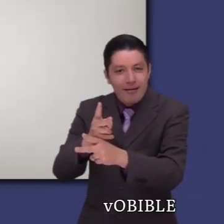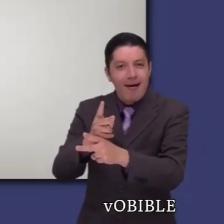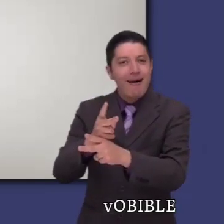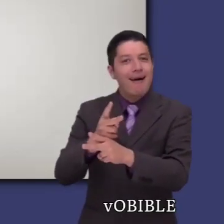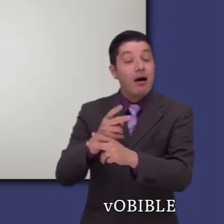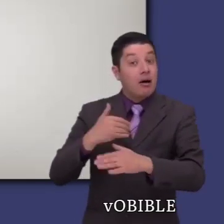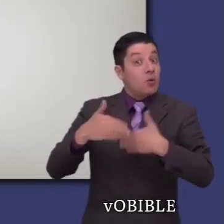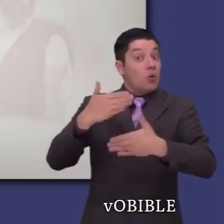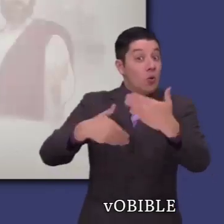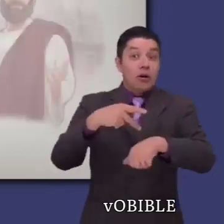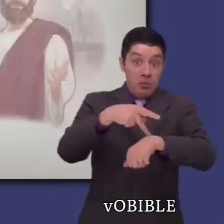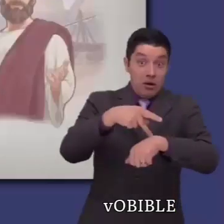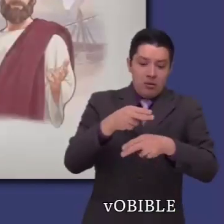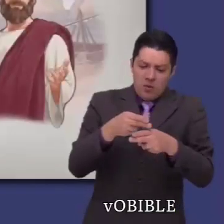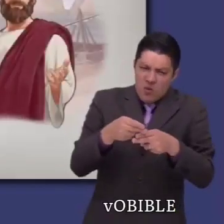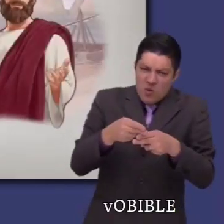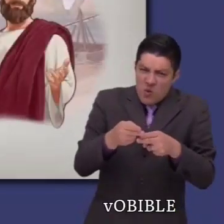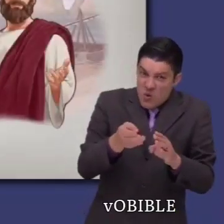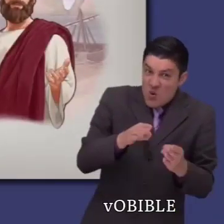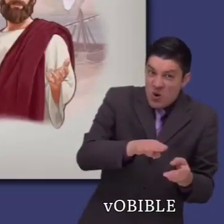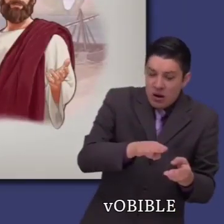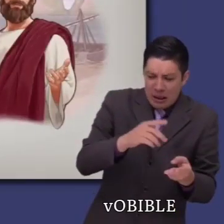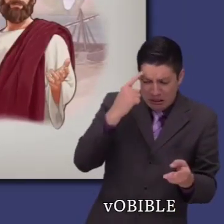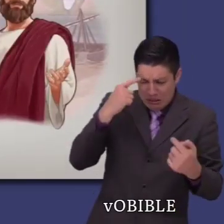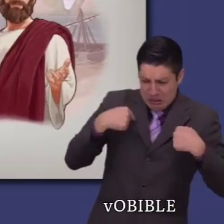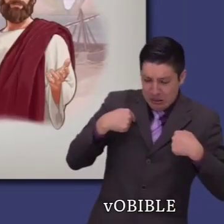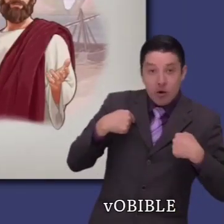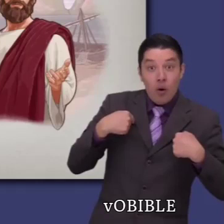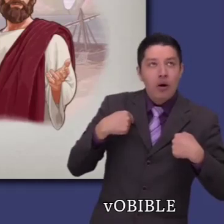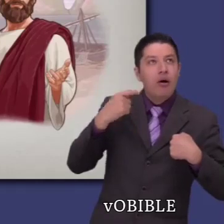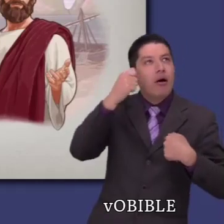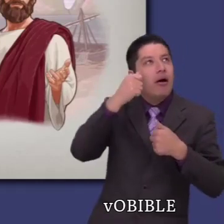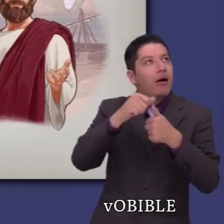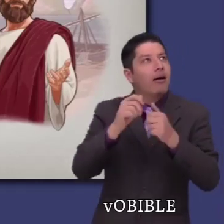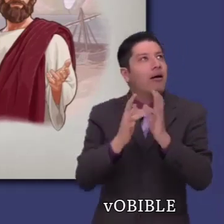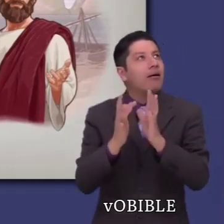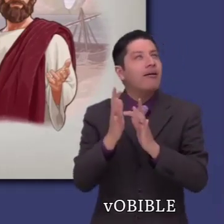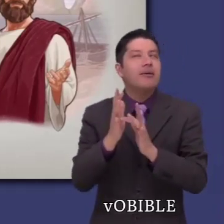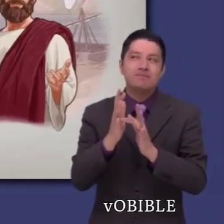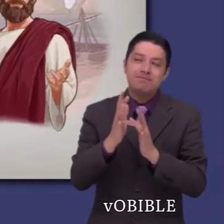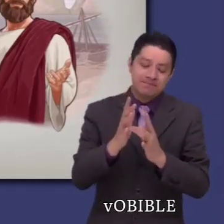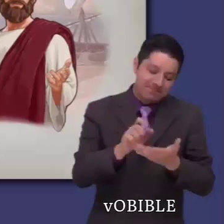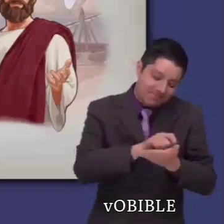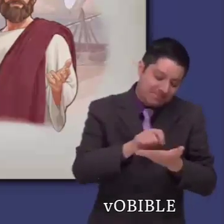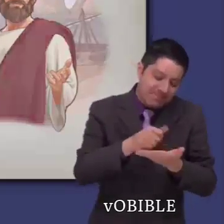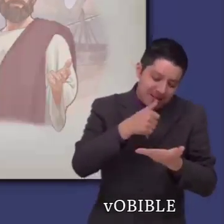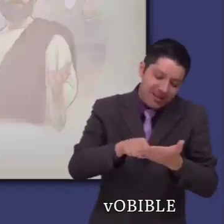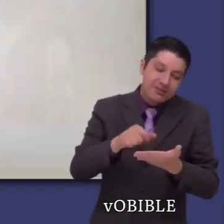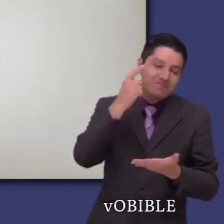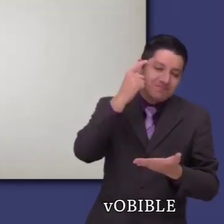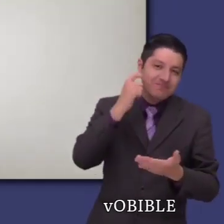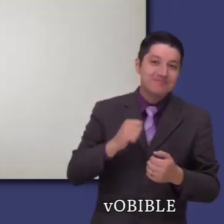preocuparse demasiado por él mismo, siguió obedeciendo el cariñoso mandato de Jesús: alimenta a mis ovejitas.